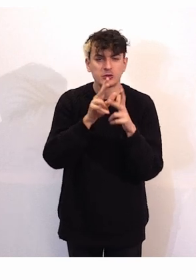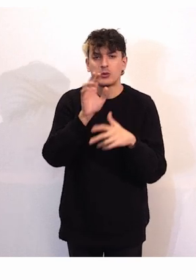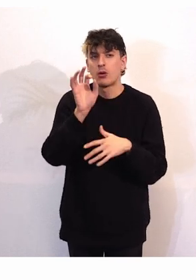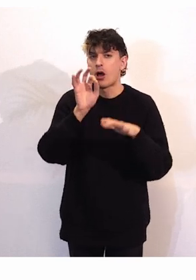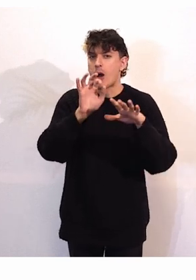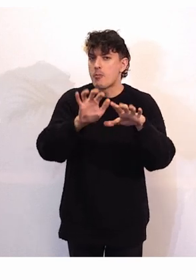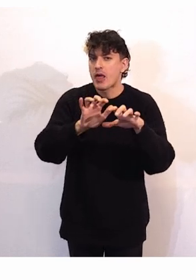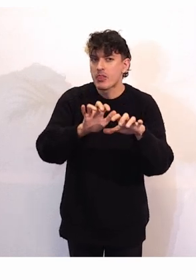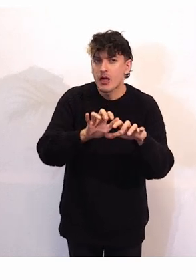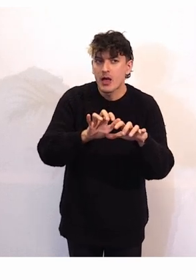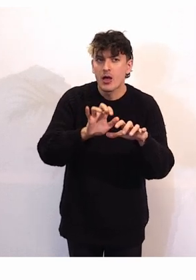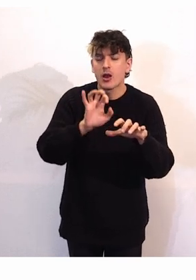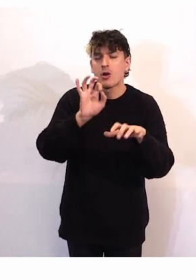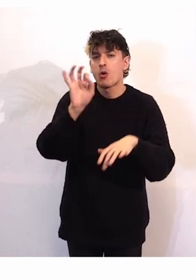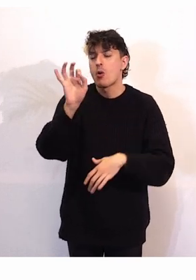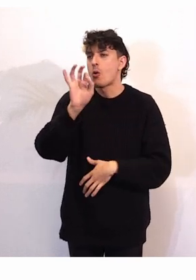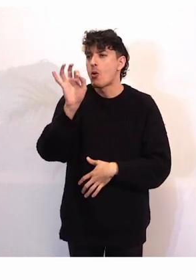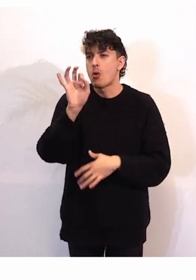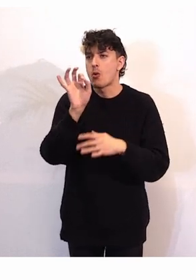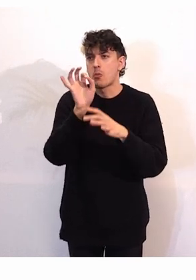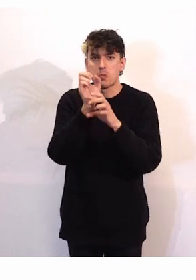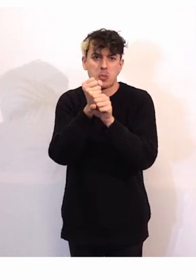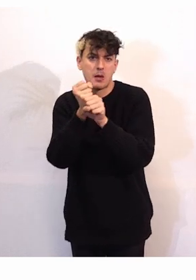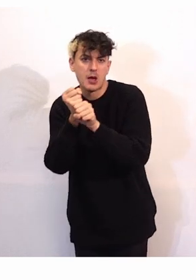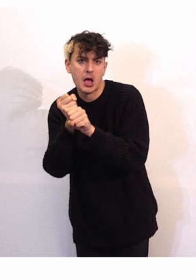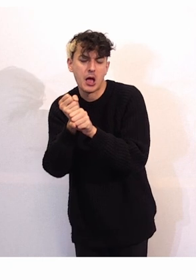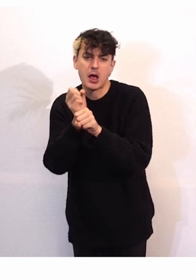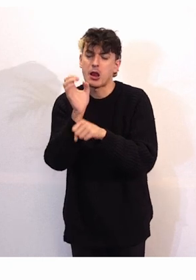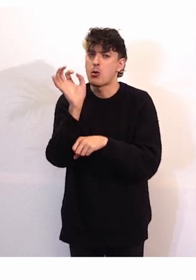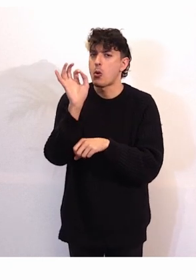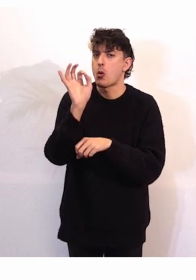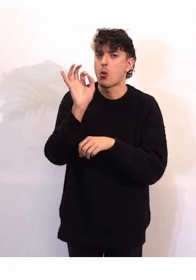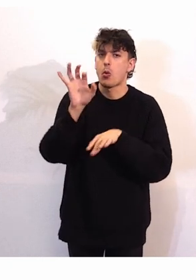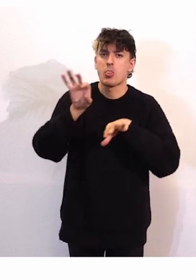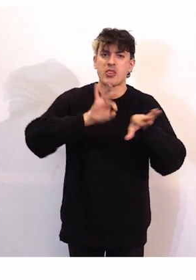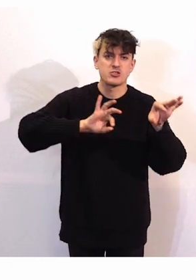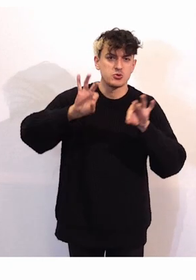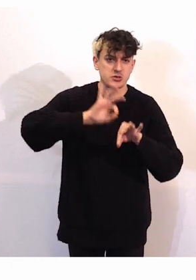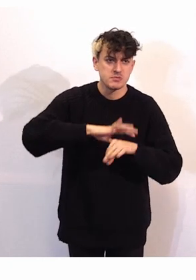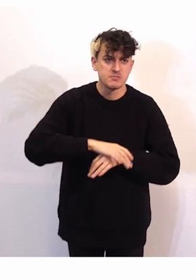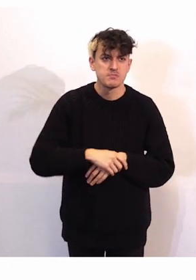aprender o trabajar o tomar decisiones.